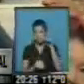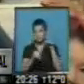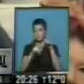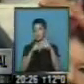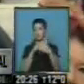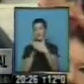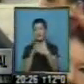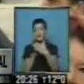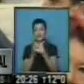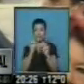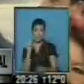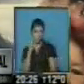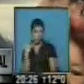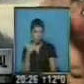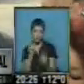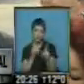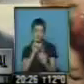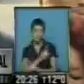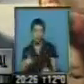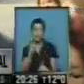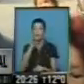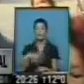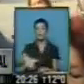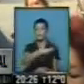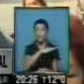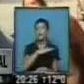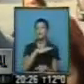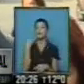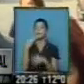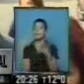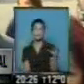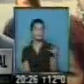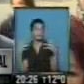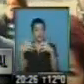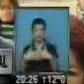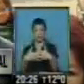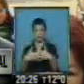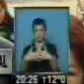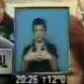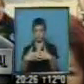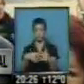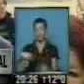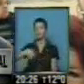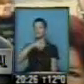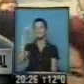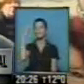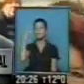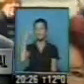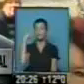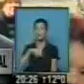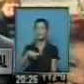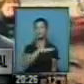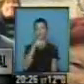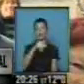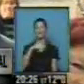barreras, a veces visibles o a veces invisibles, en una ciudad que tiene que vivir mucho más integrada. Y nosotros creemos que lo que hay que hacer es declarar zona de